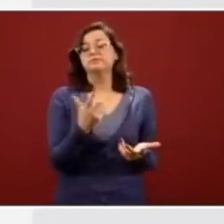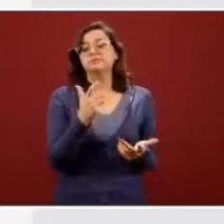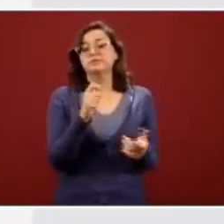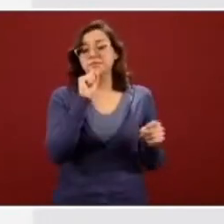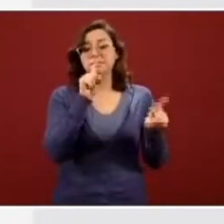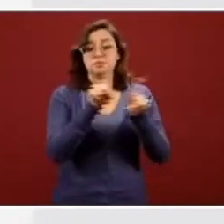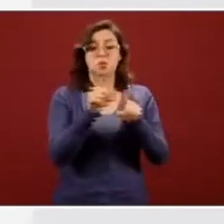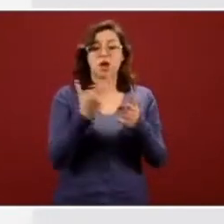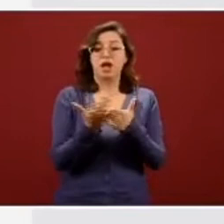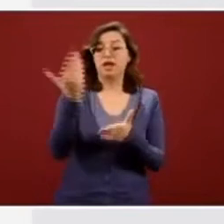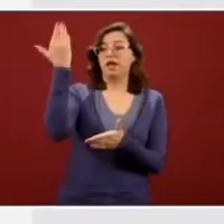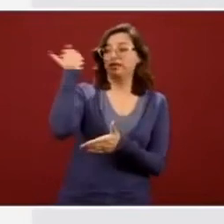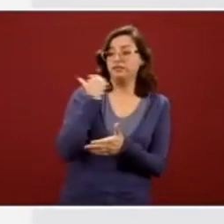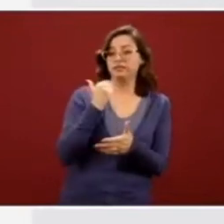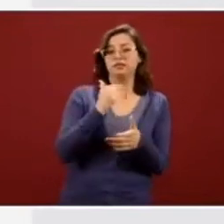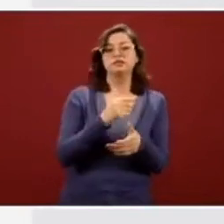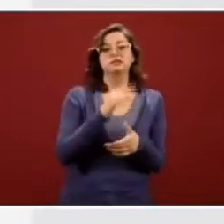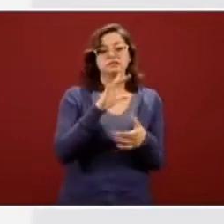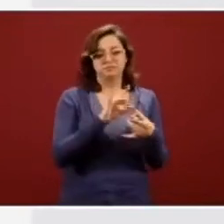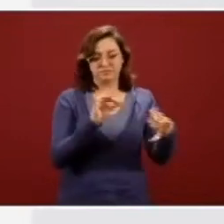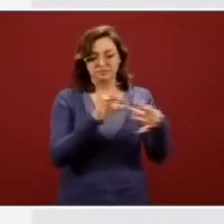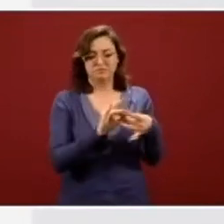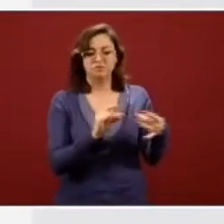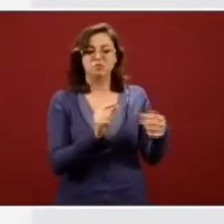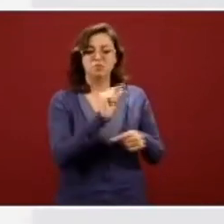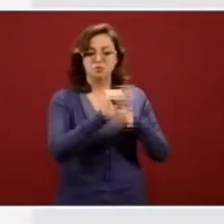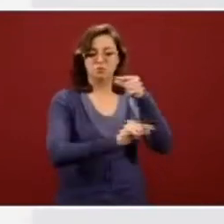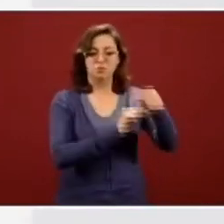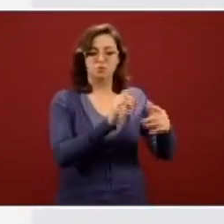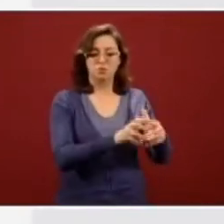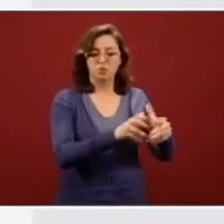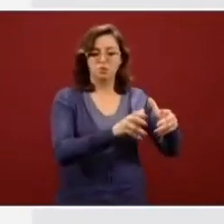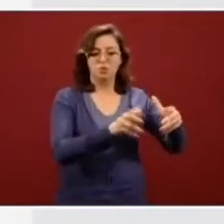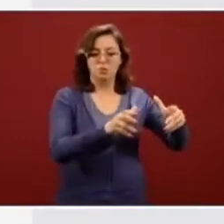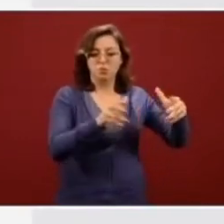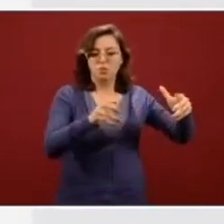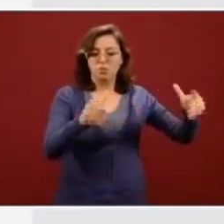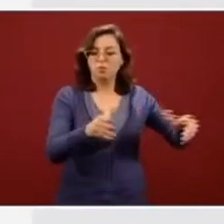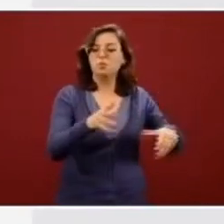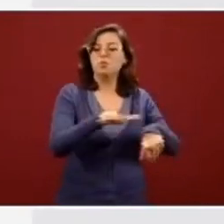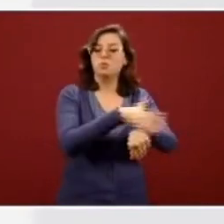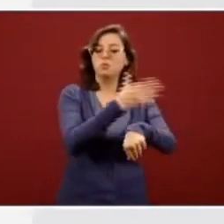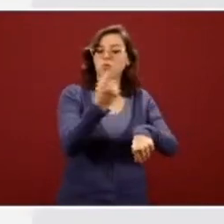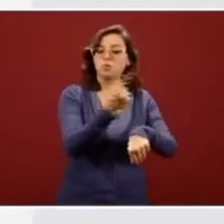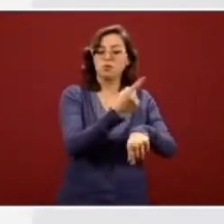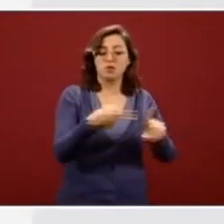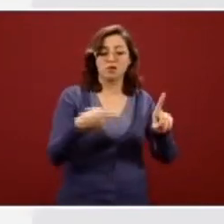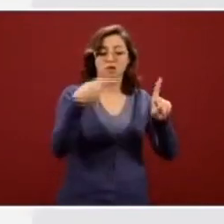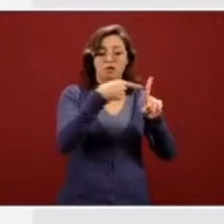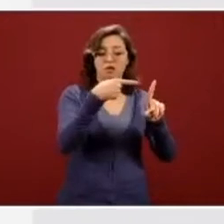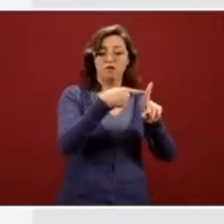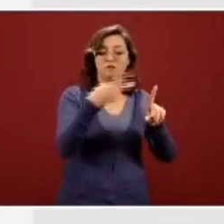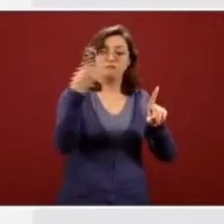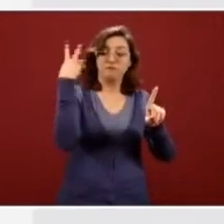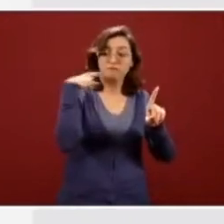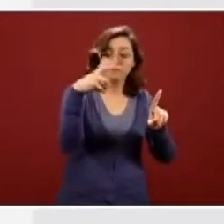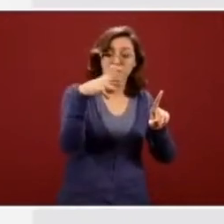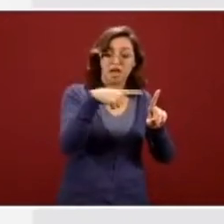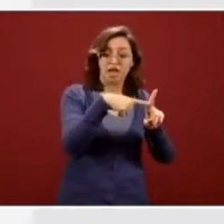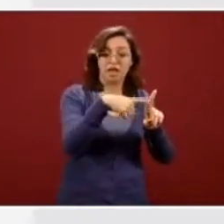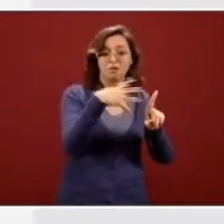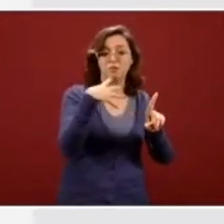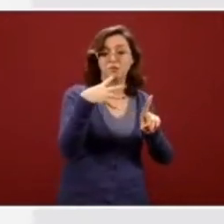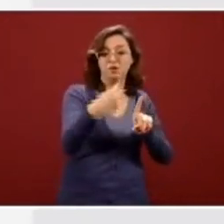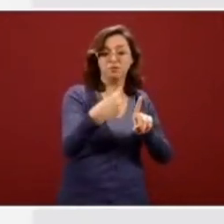cifra que va incrementándose en función de que la transmisión ya hacia un caso confirmado que era